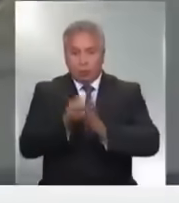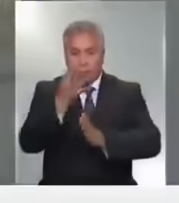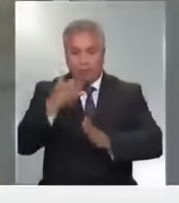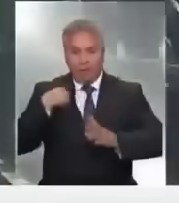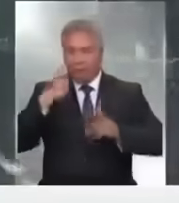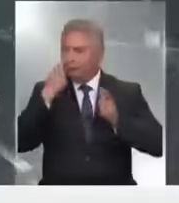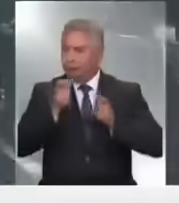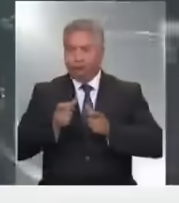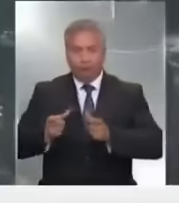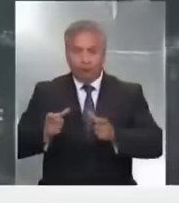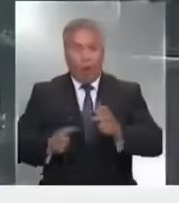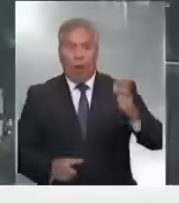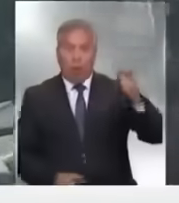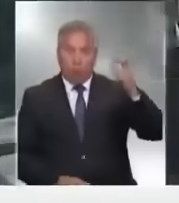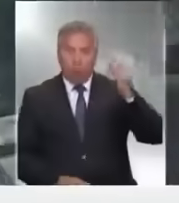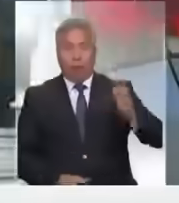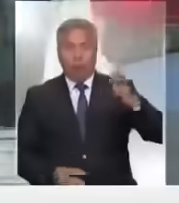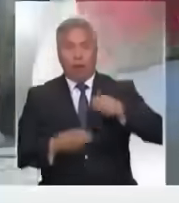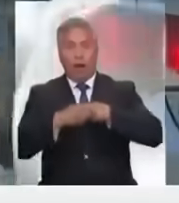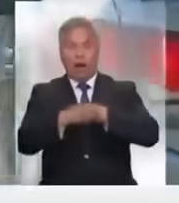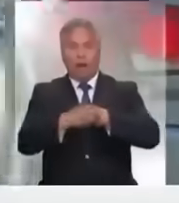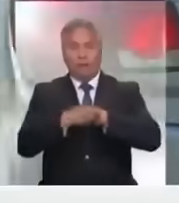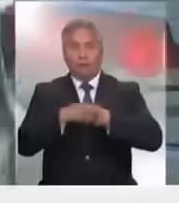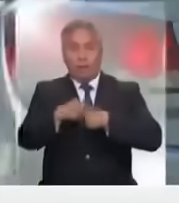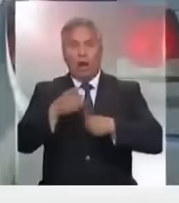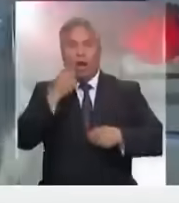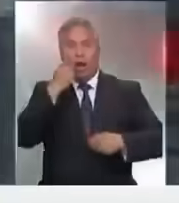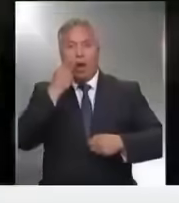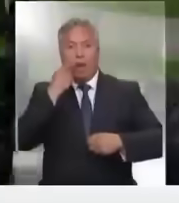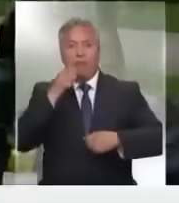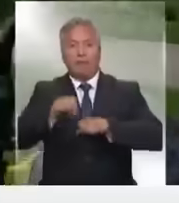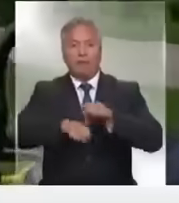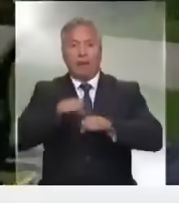ocurre y denuncia que el ladrón llevaría la bicicleta en el hombro.